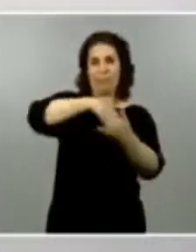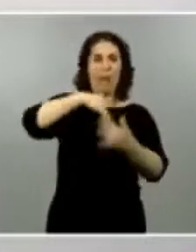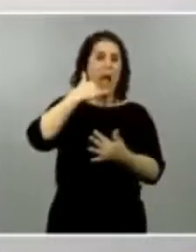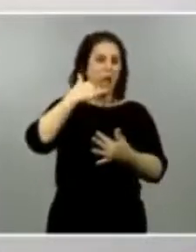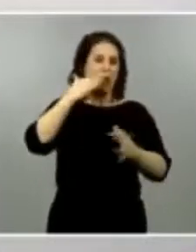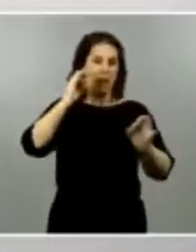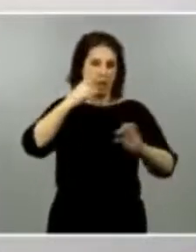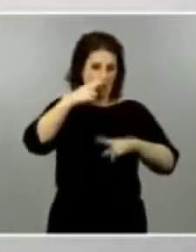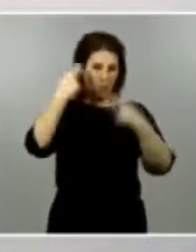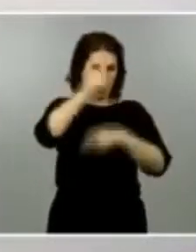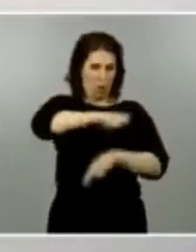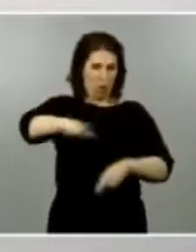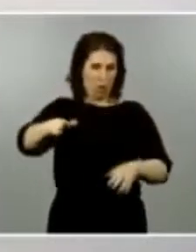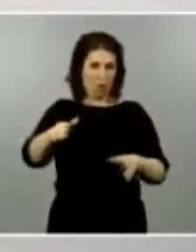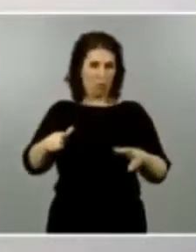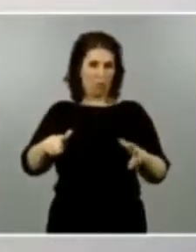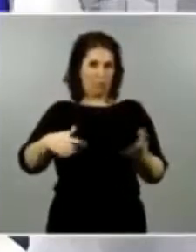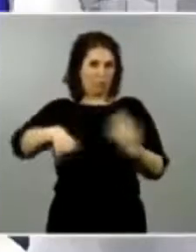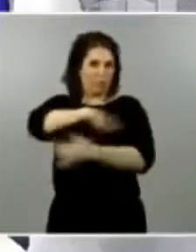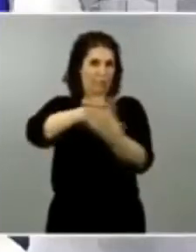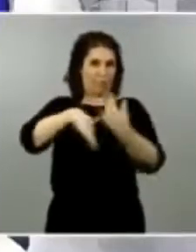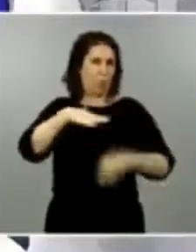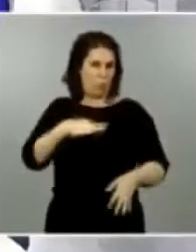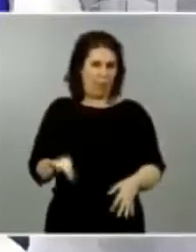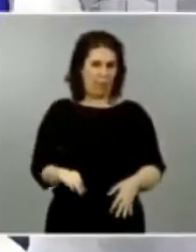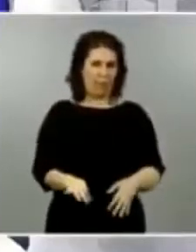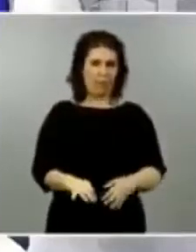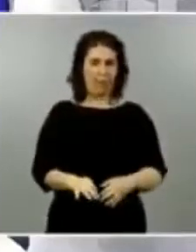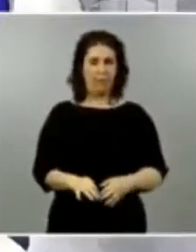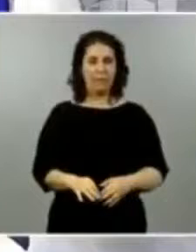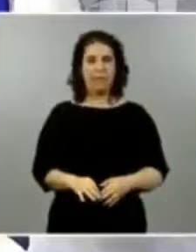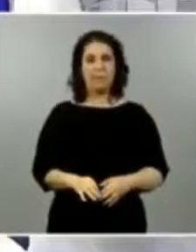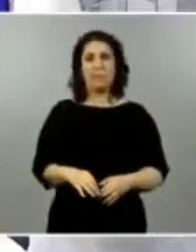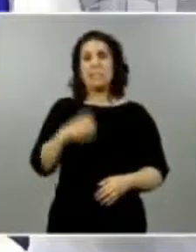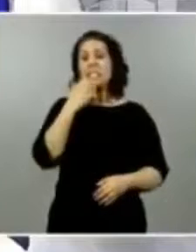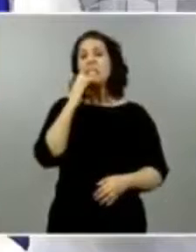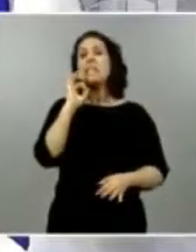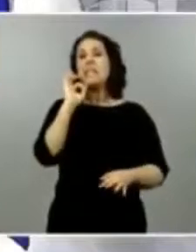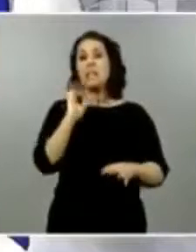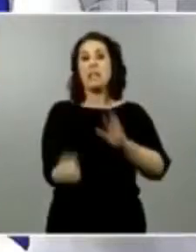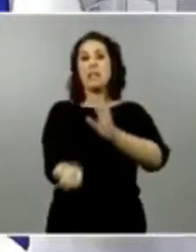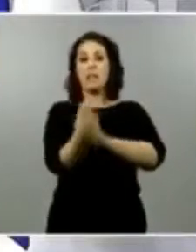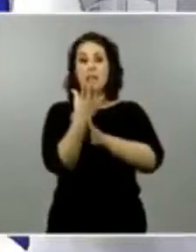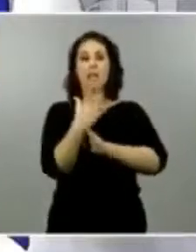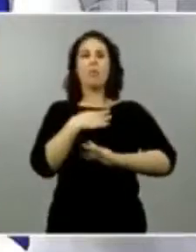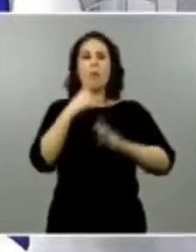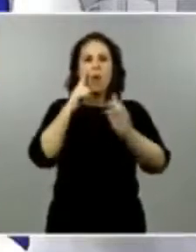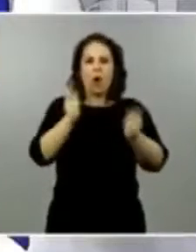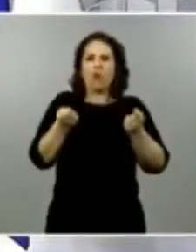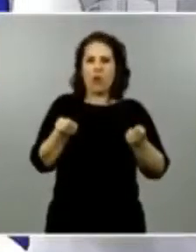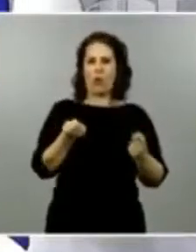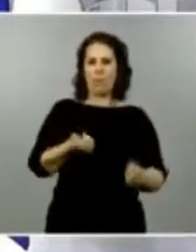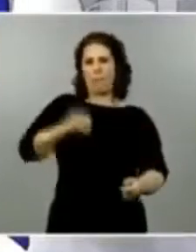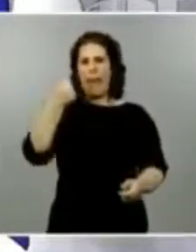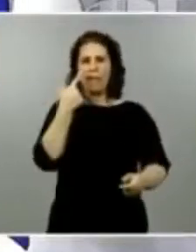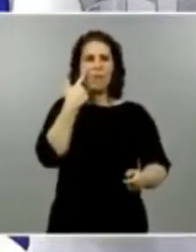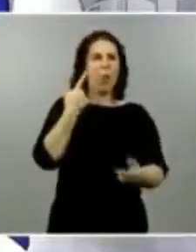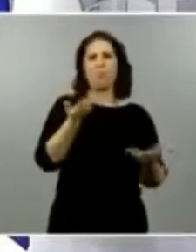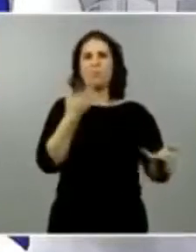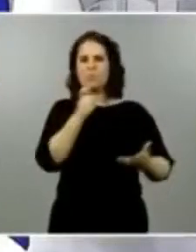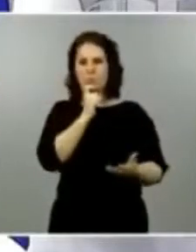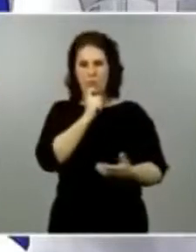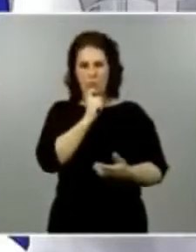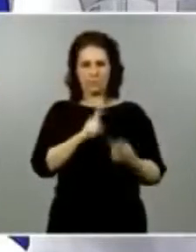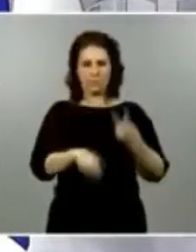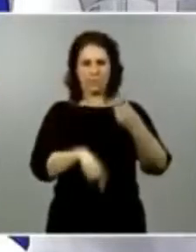se plantea no digamos que en ese caso para aumentar o incrementar los control y la última pregunta incidiendo un poco también en el